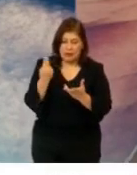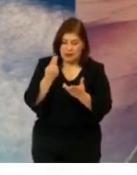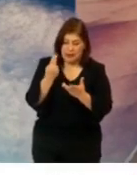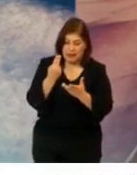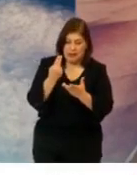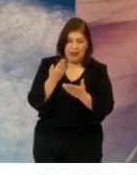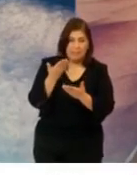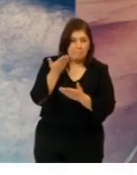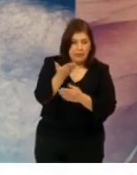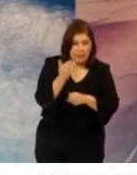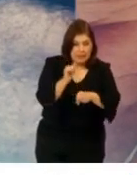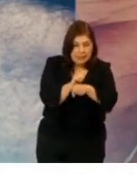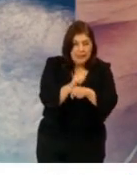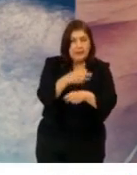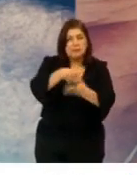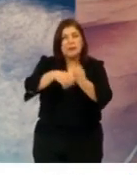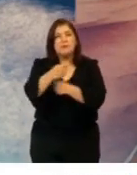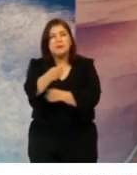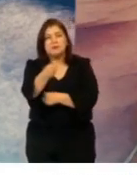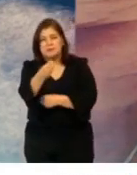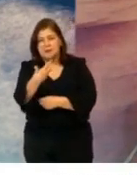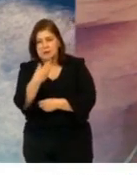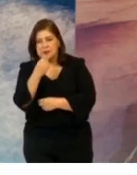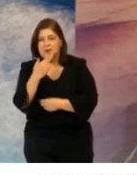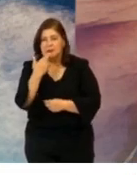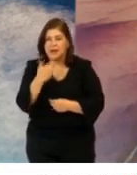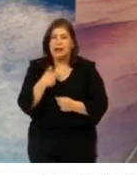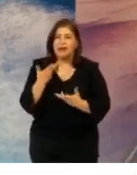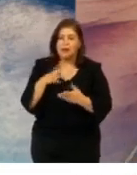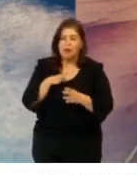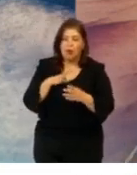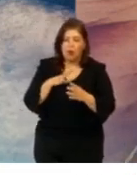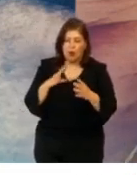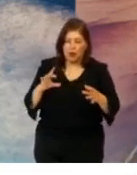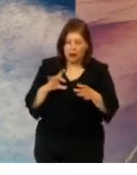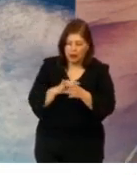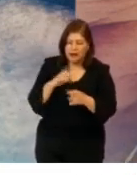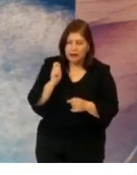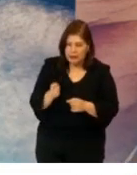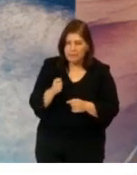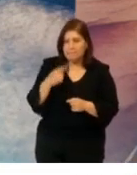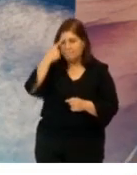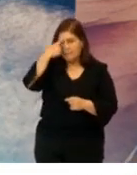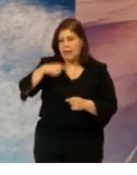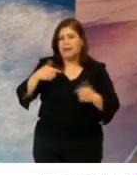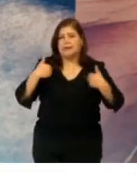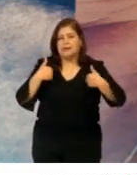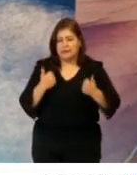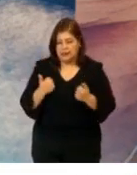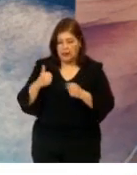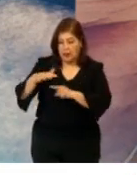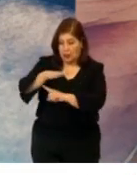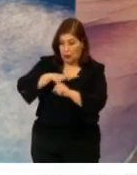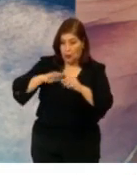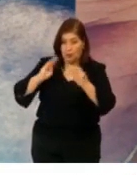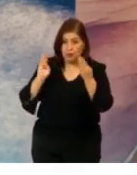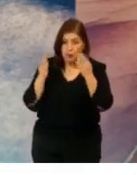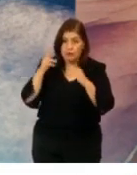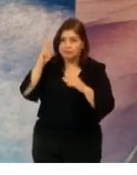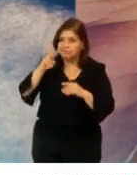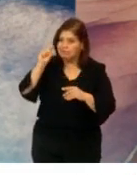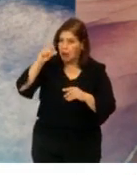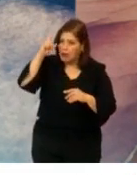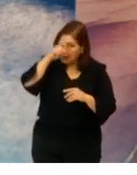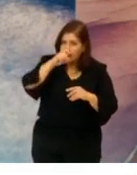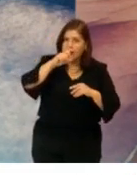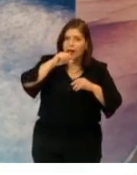otra vez. Me quedo ahí. ¿Sí? Es caracterizar la oferta, asumiendo que vivimos en un mundo bastante complejo y que cada